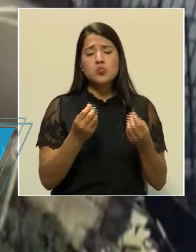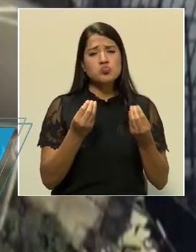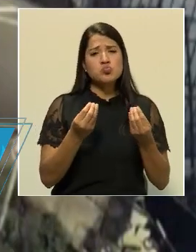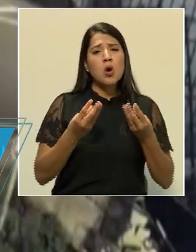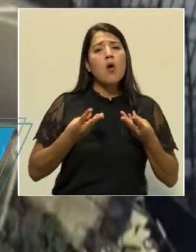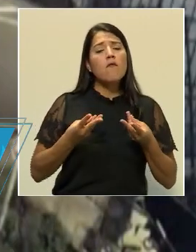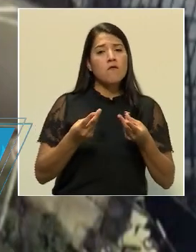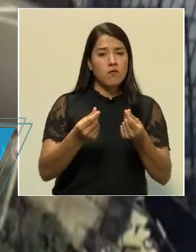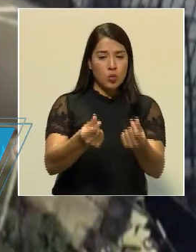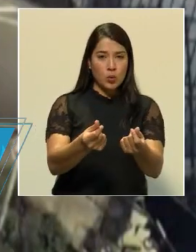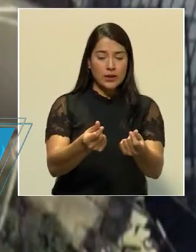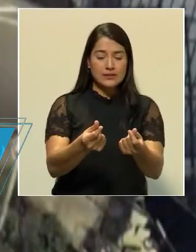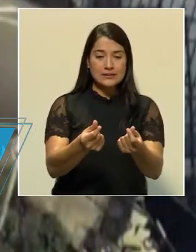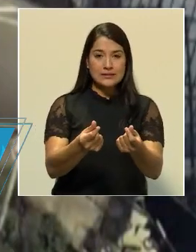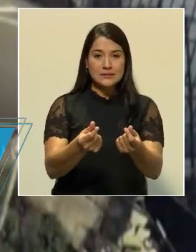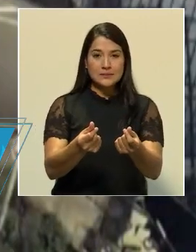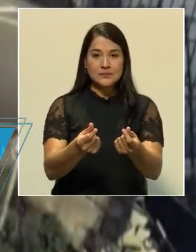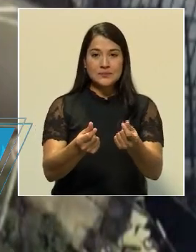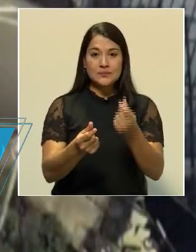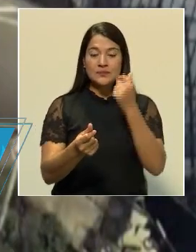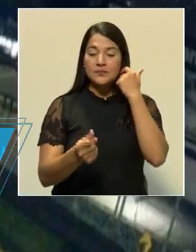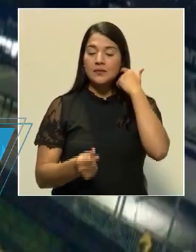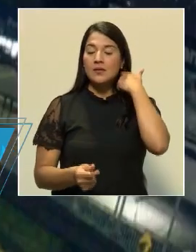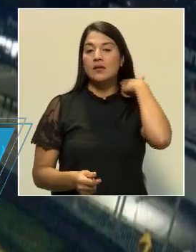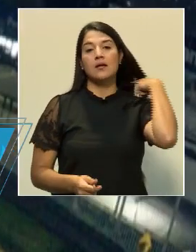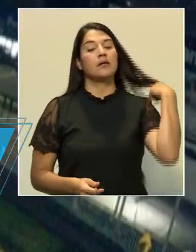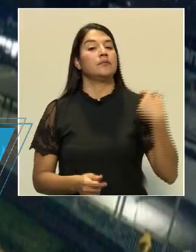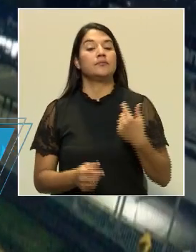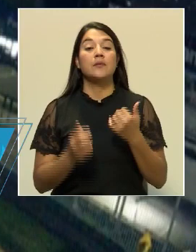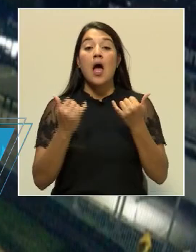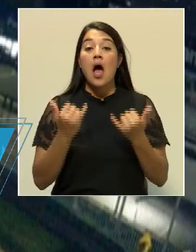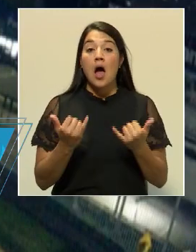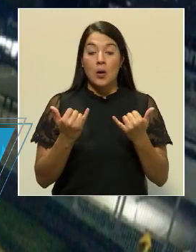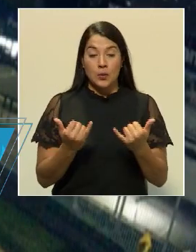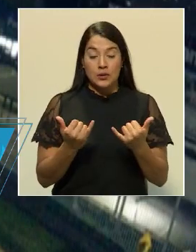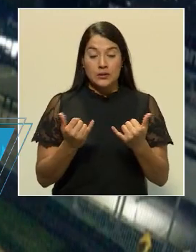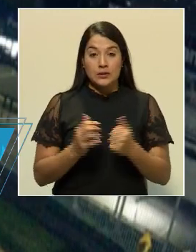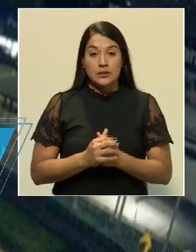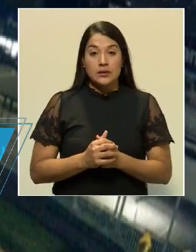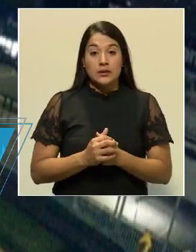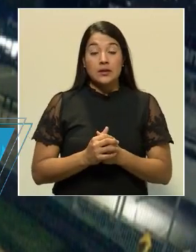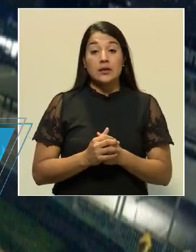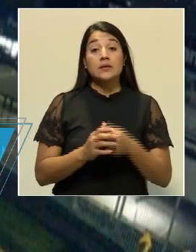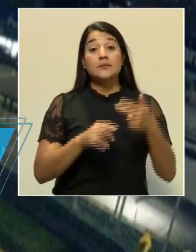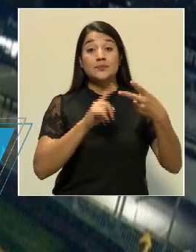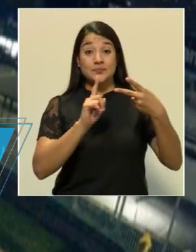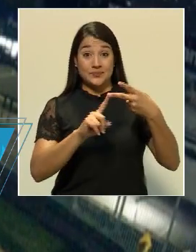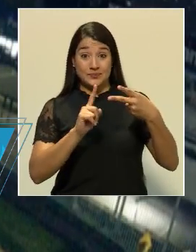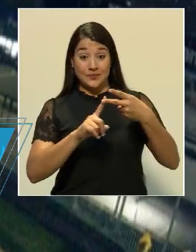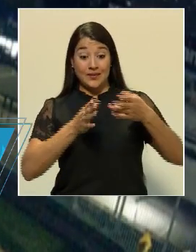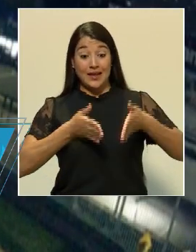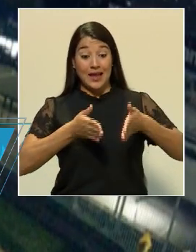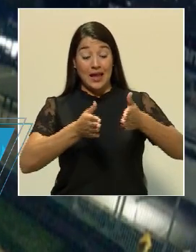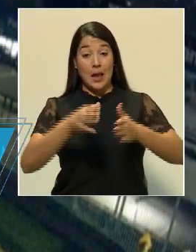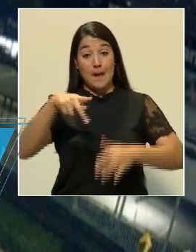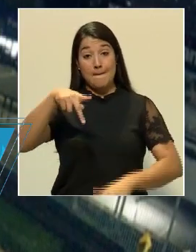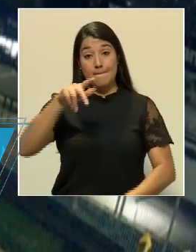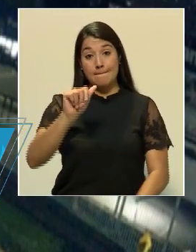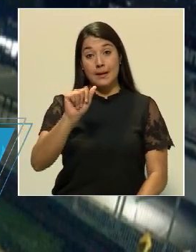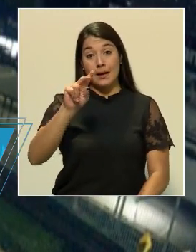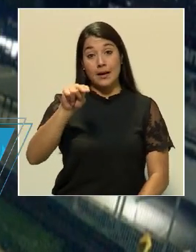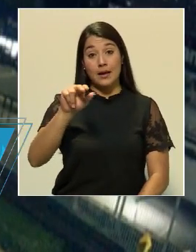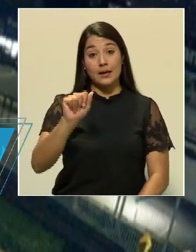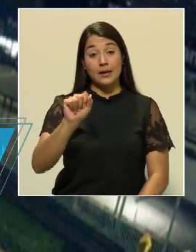fluidez en la circulación vial. Nos movemos ahora hacia el sector de la Panasonic en